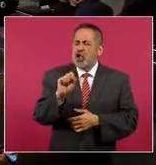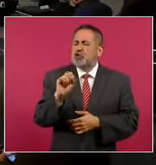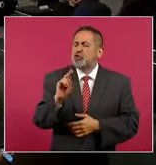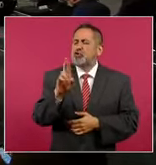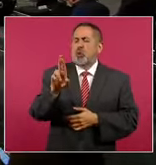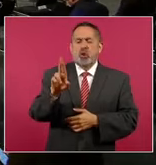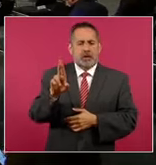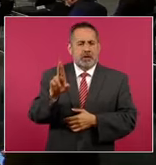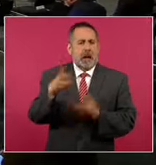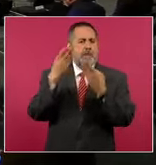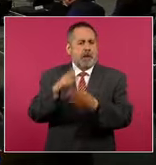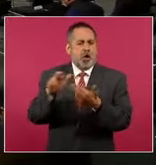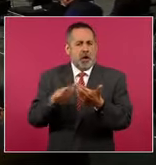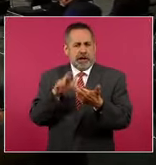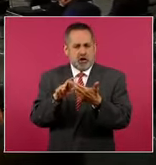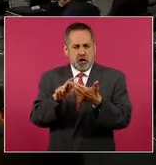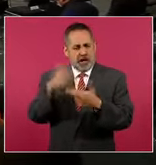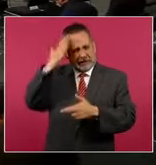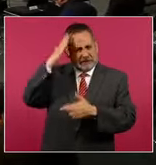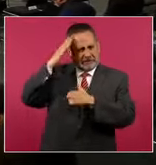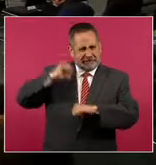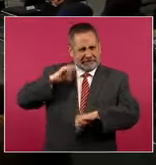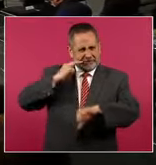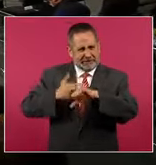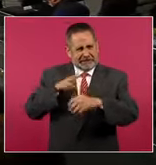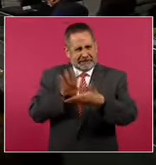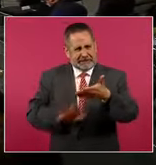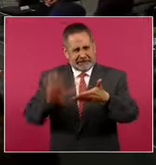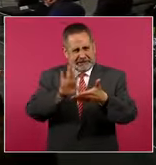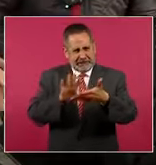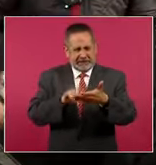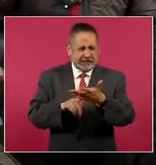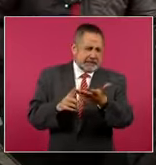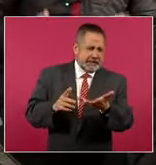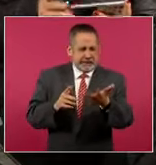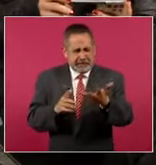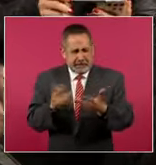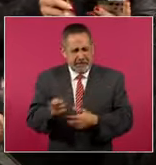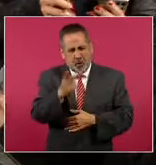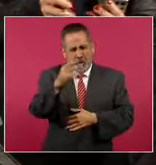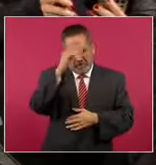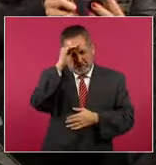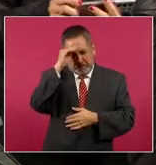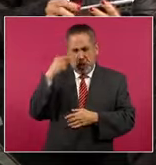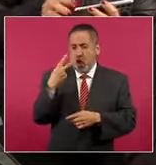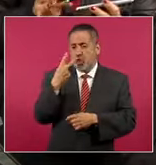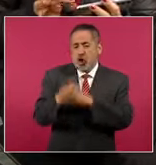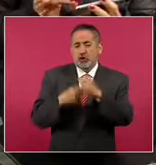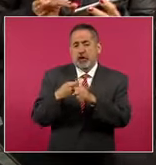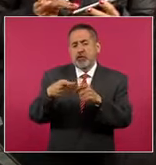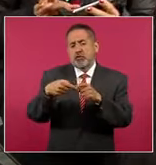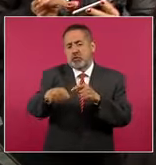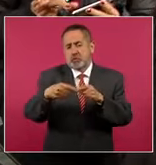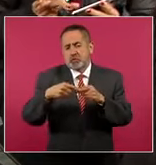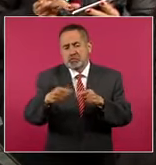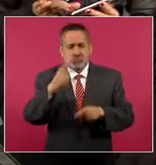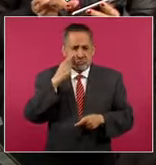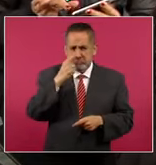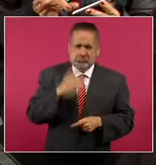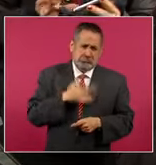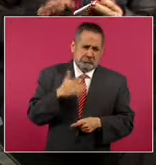por un banco regional central, y quería cuestionarle, preguntarle si en estos dos años que queda de su administración usted vería